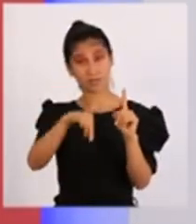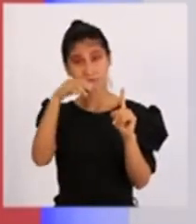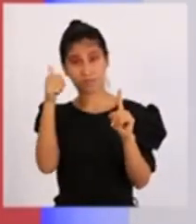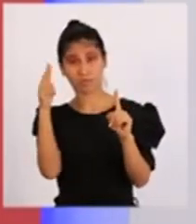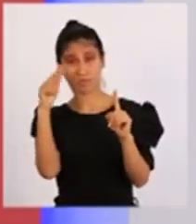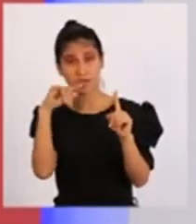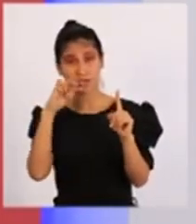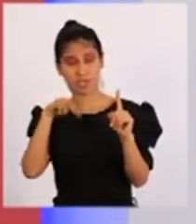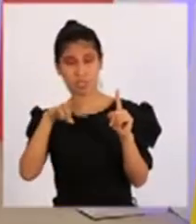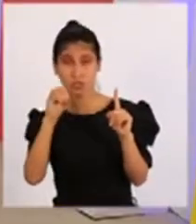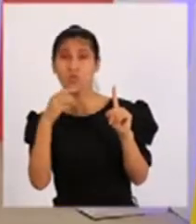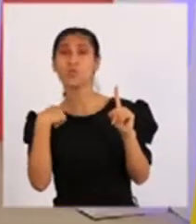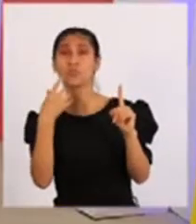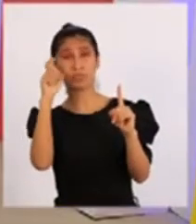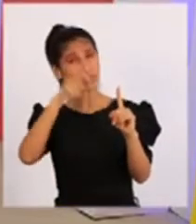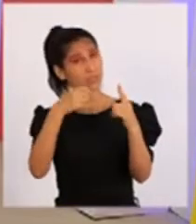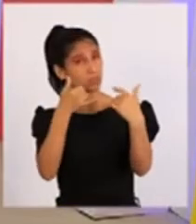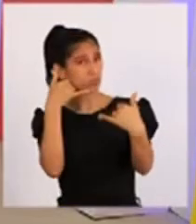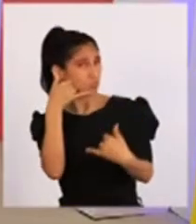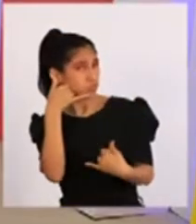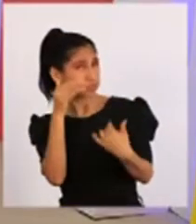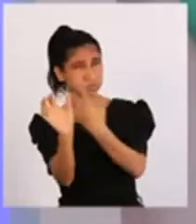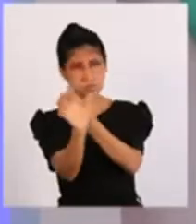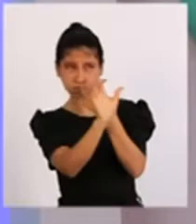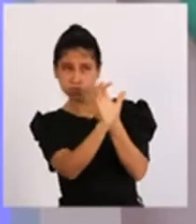¿Cómo lo contacto?